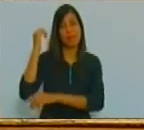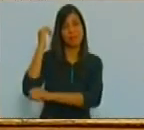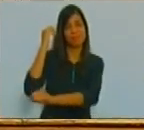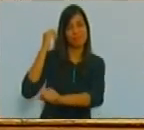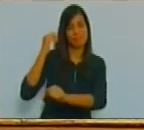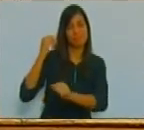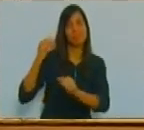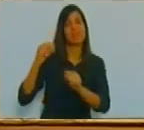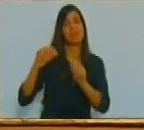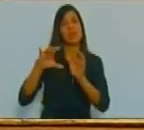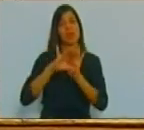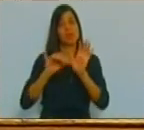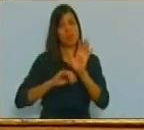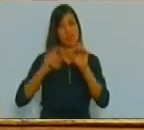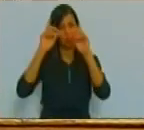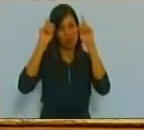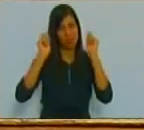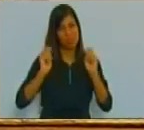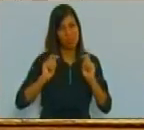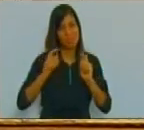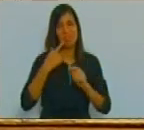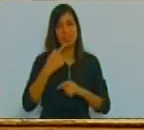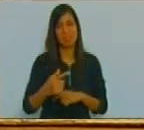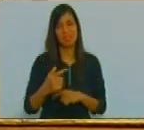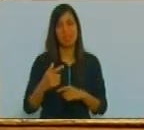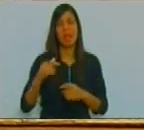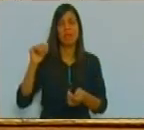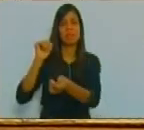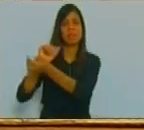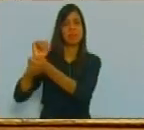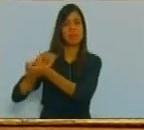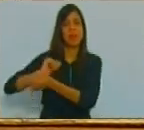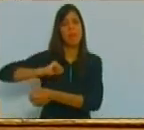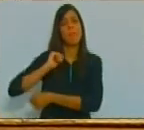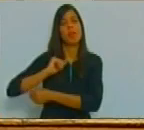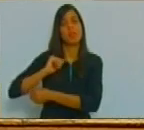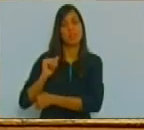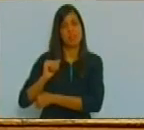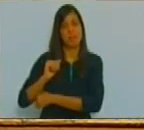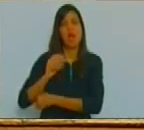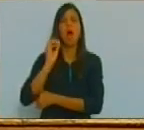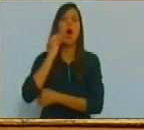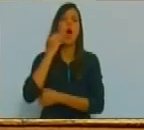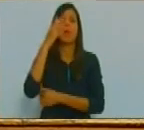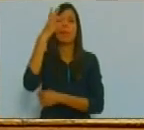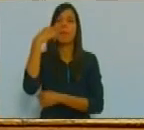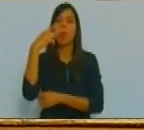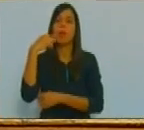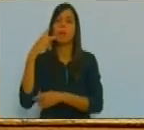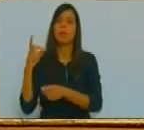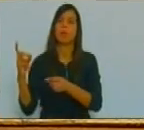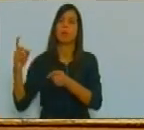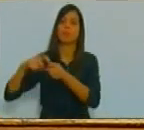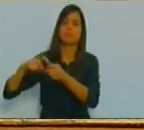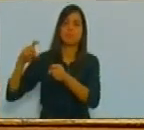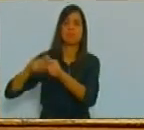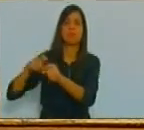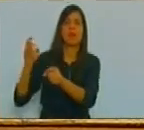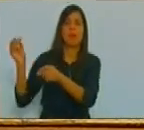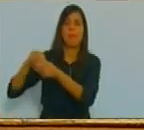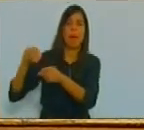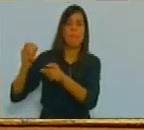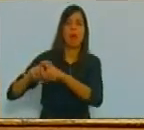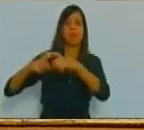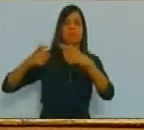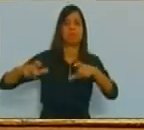constituyente iris varela de como los calabozos policiales se fueron llenando de jóvenes pobres sin ningún resguardo ni tutela